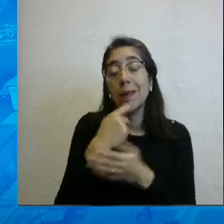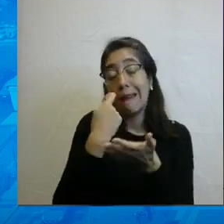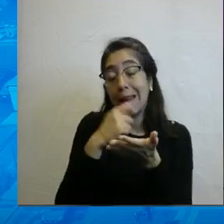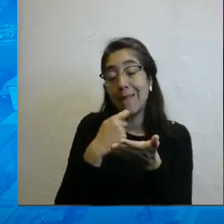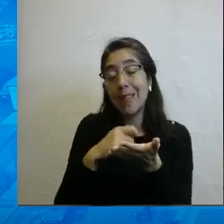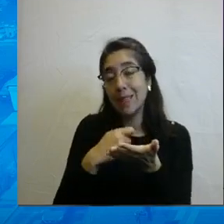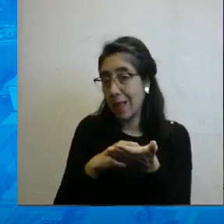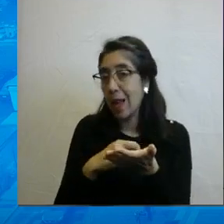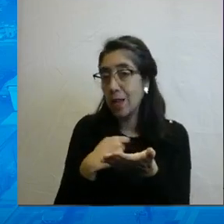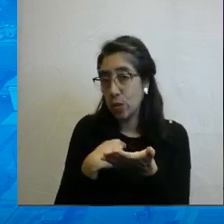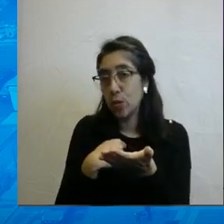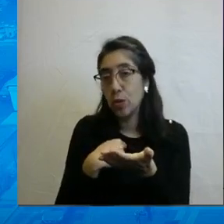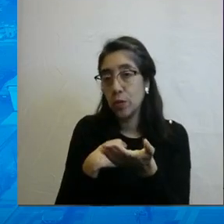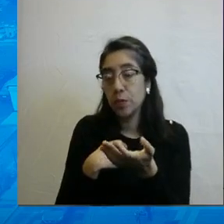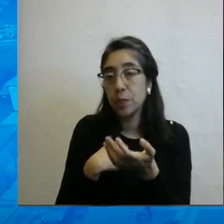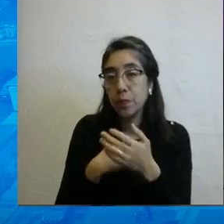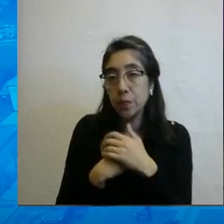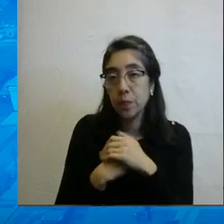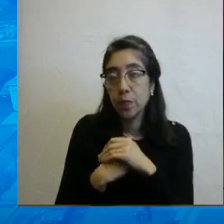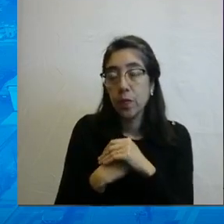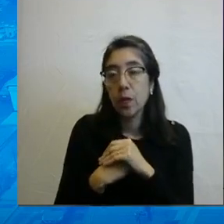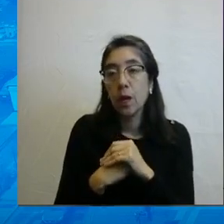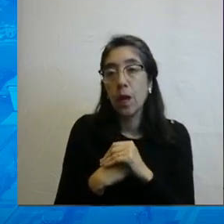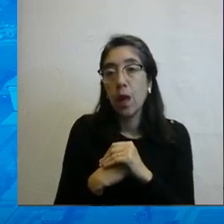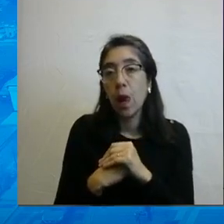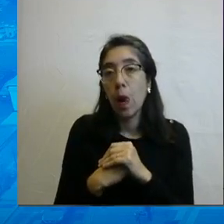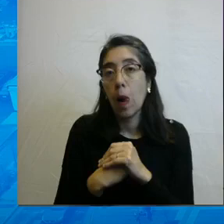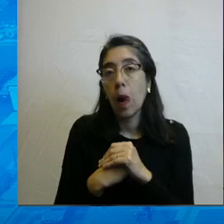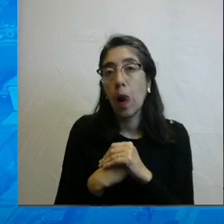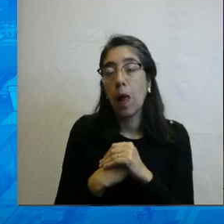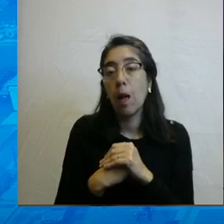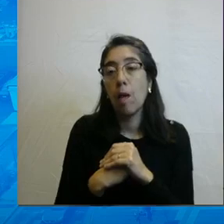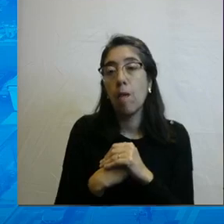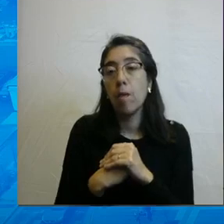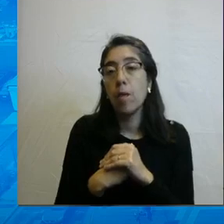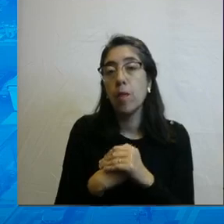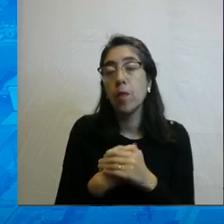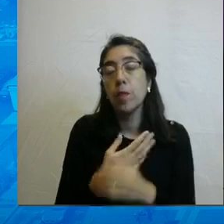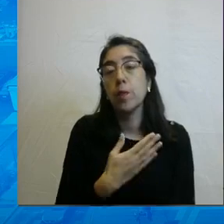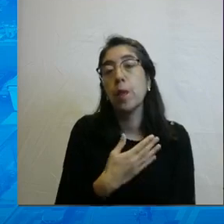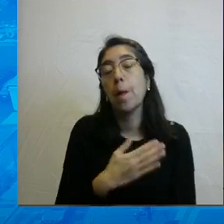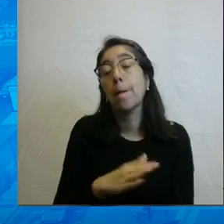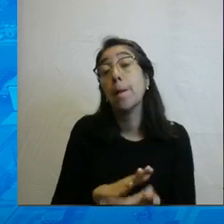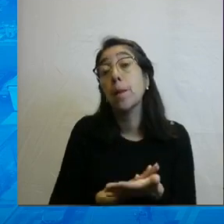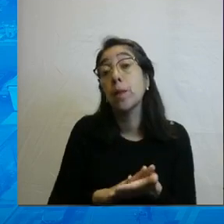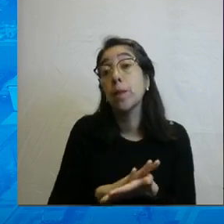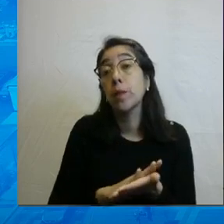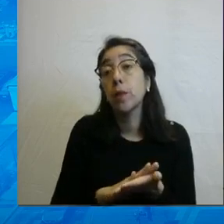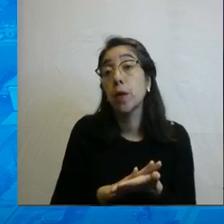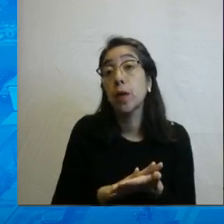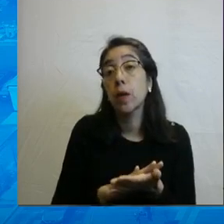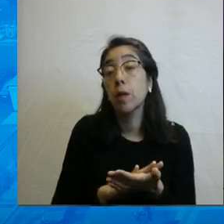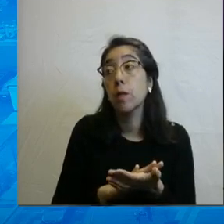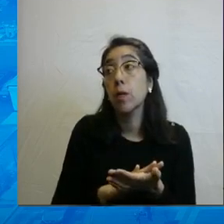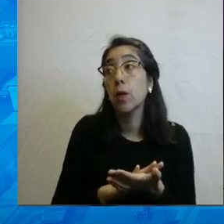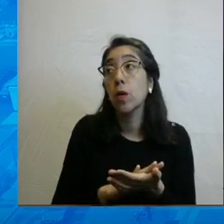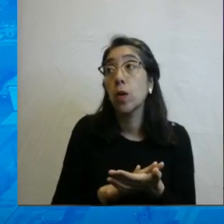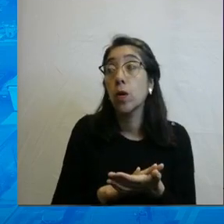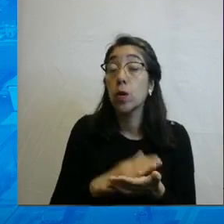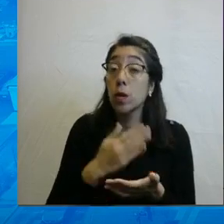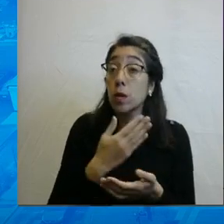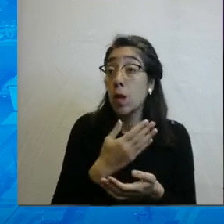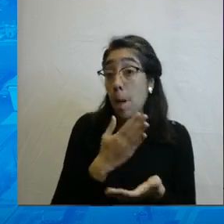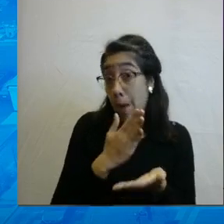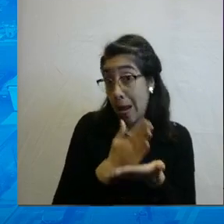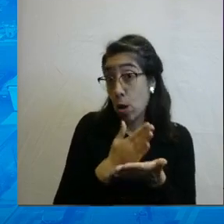darle una respuesta concreta. Ahora bien, un bien municipal que si a usted le gustaría que fuera, por ejemplo, de titularidad para el colegio o para